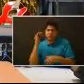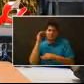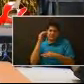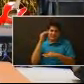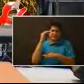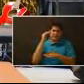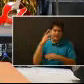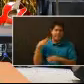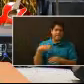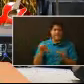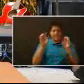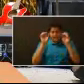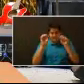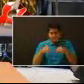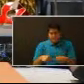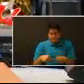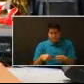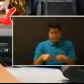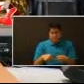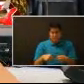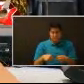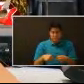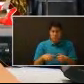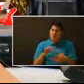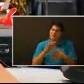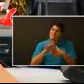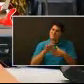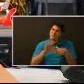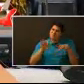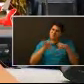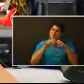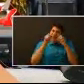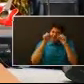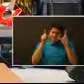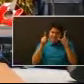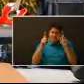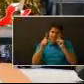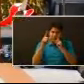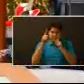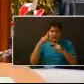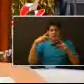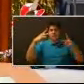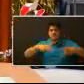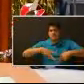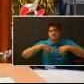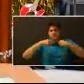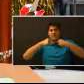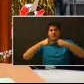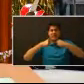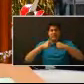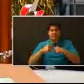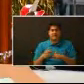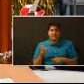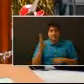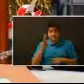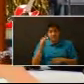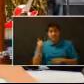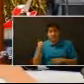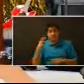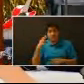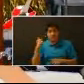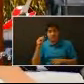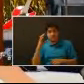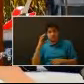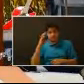para poder ejercer y poder despertar a un valiente que era Barak.